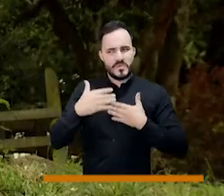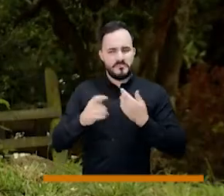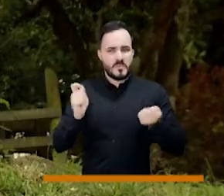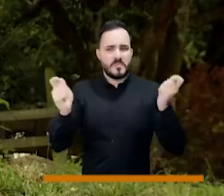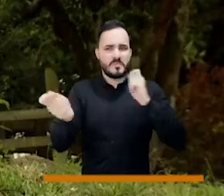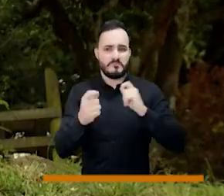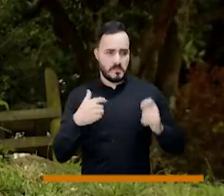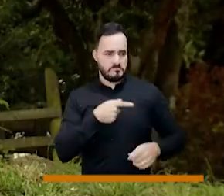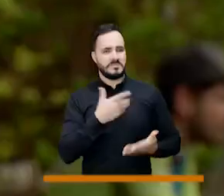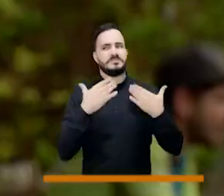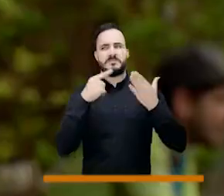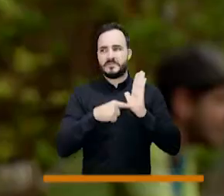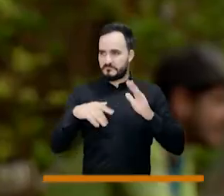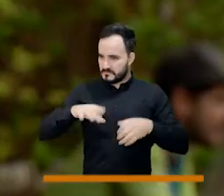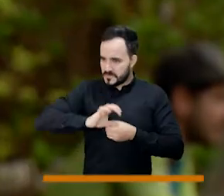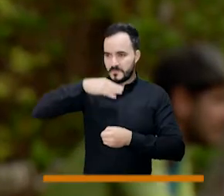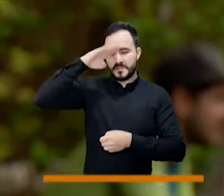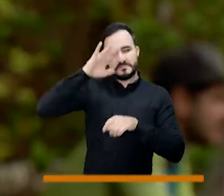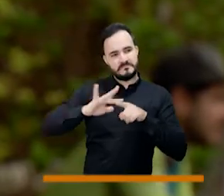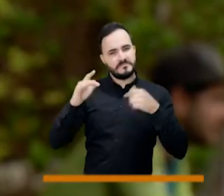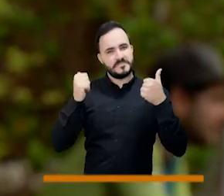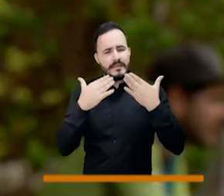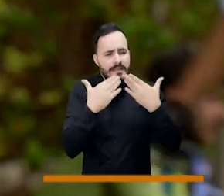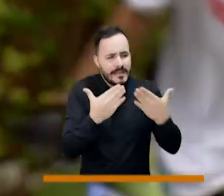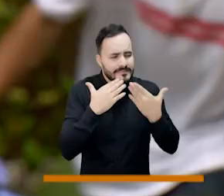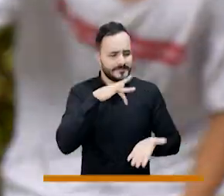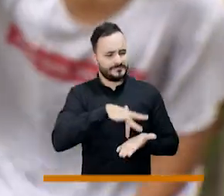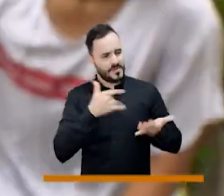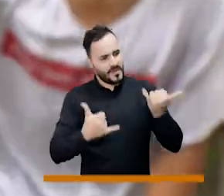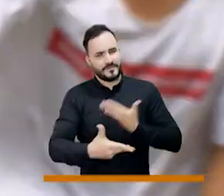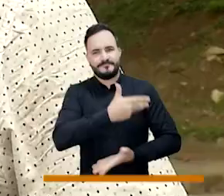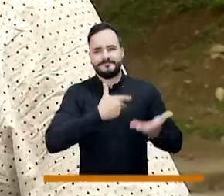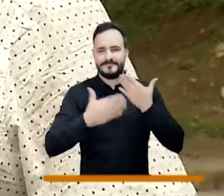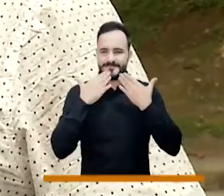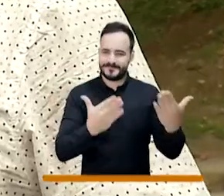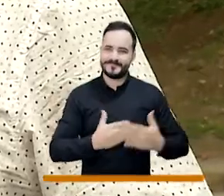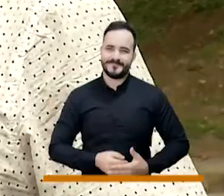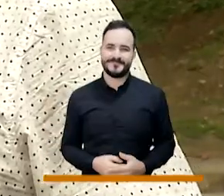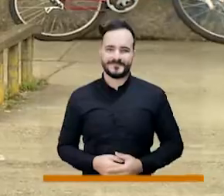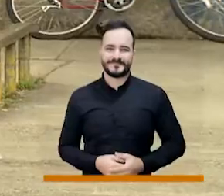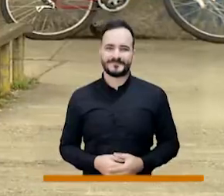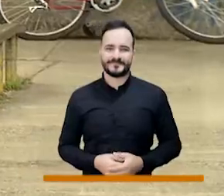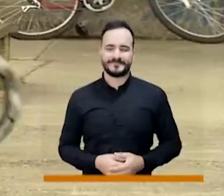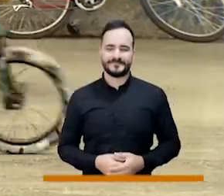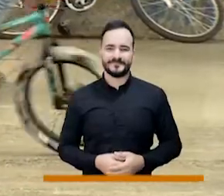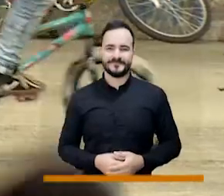línea adecuada. Muchísimas gracias por acompañarnos este día aquí en De Frente. Muchas gracias.